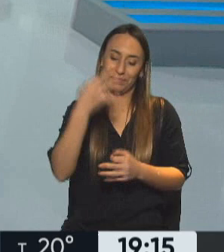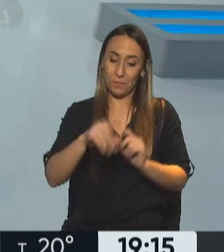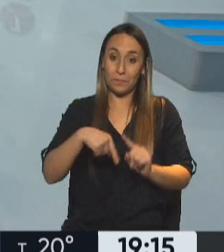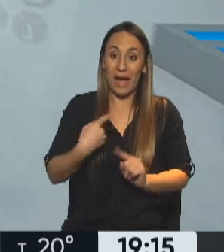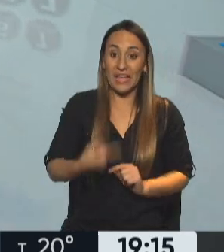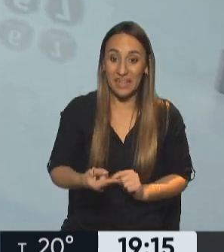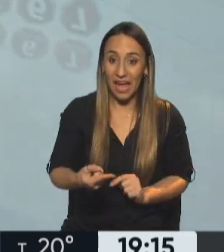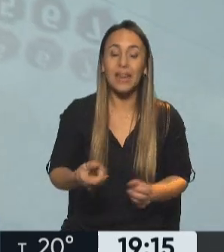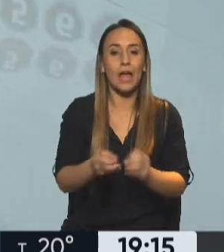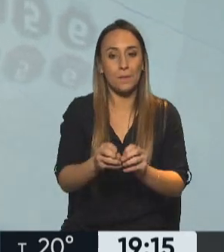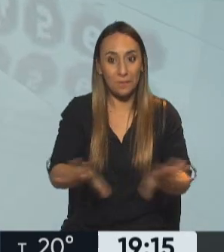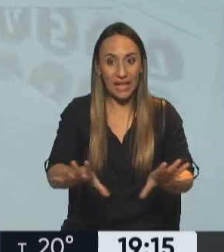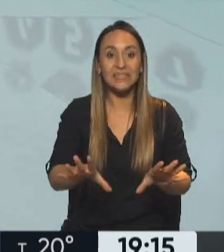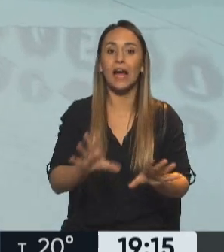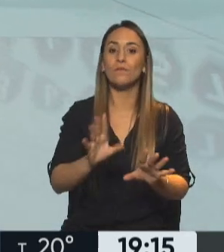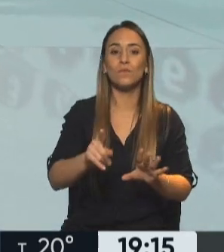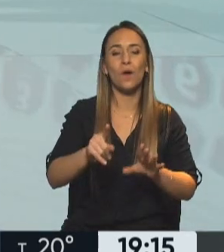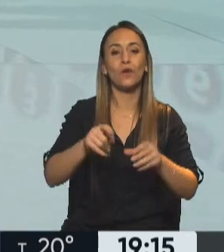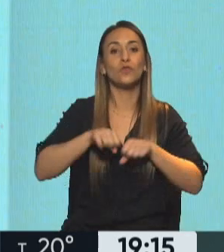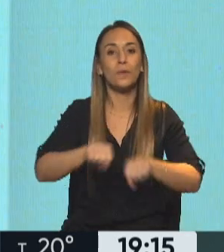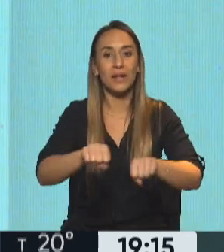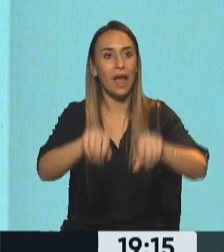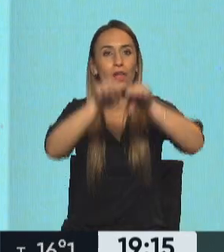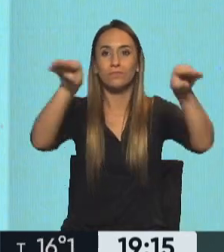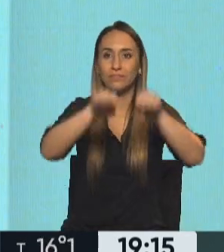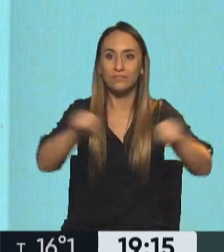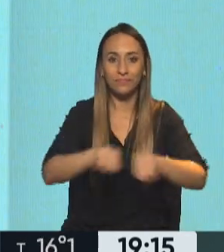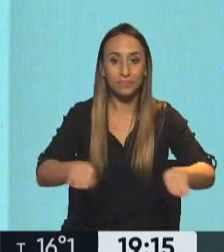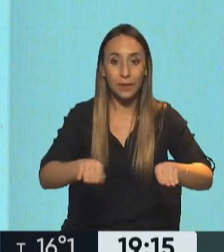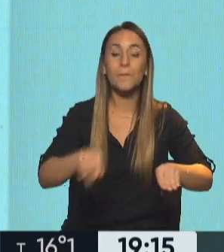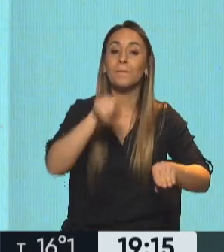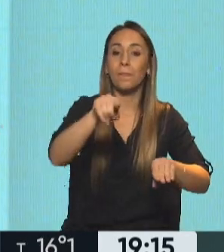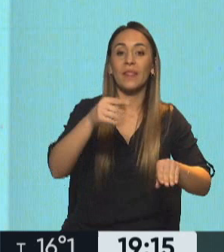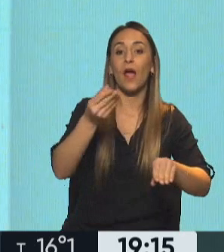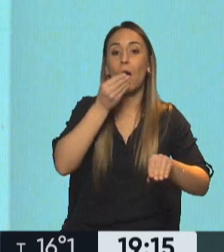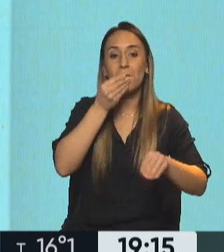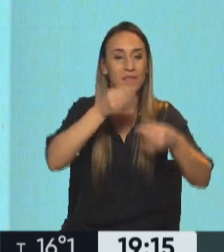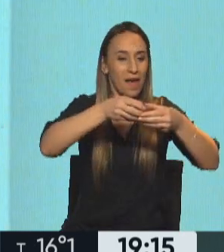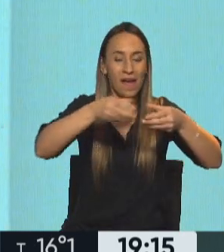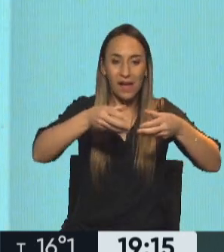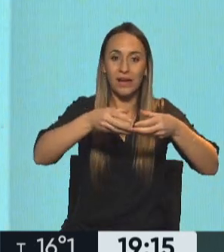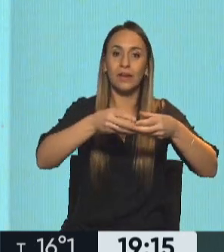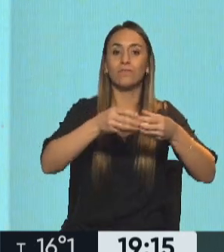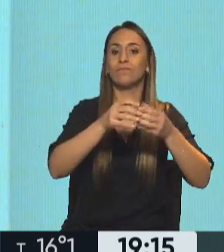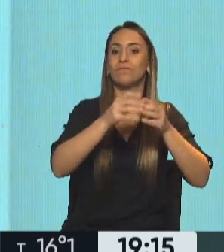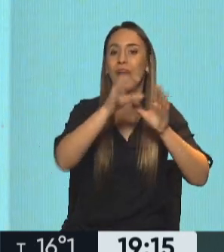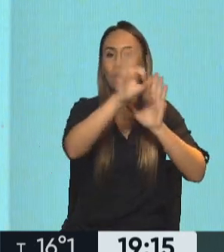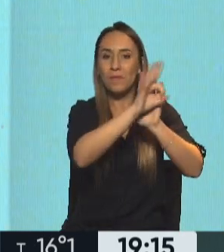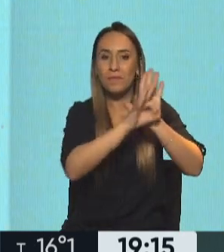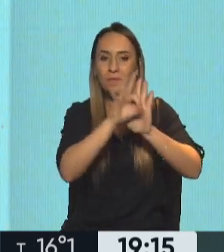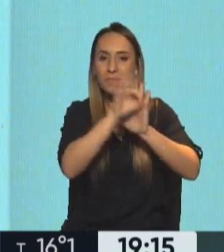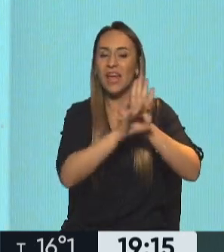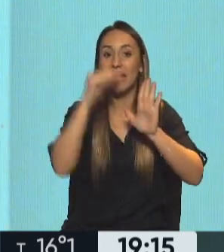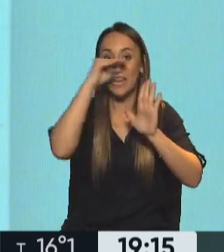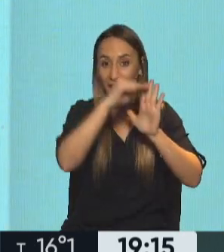mañana debutaría en las góndolas los primeros comestibles con octógonos negros, tal cual